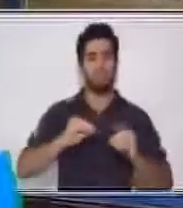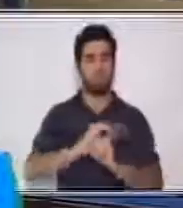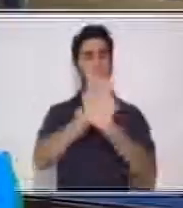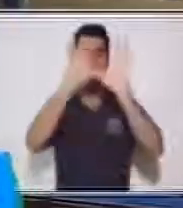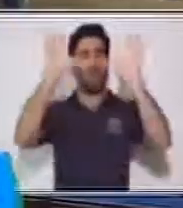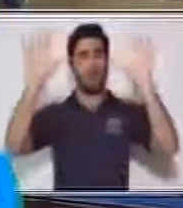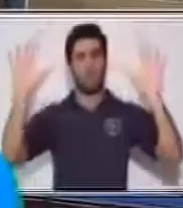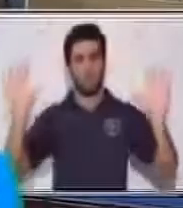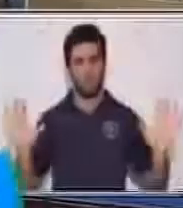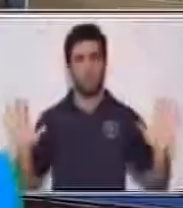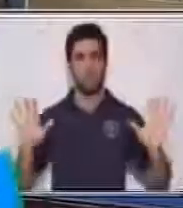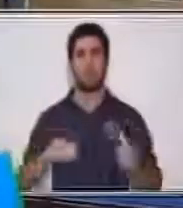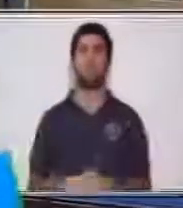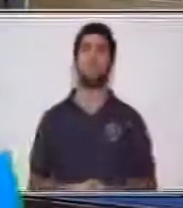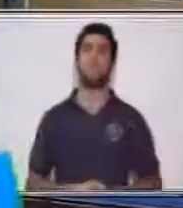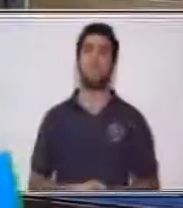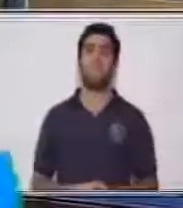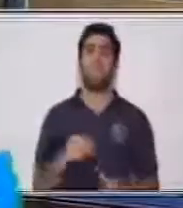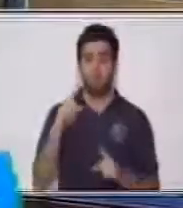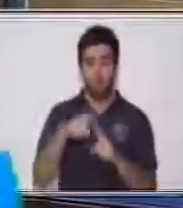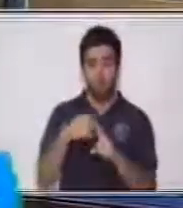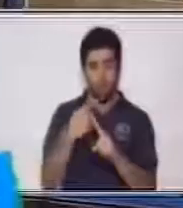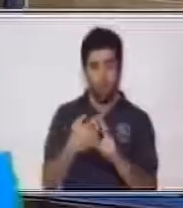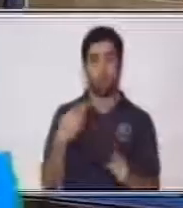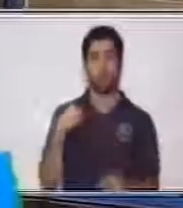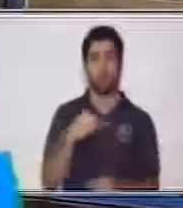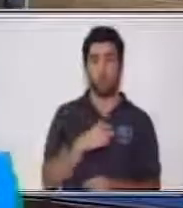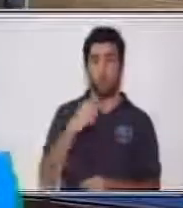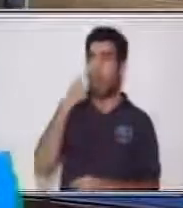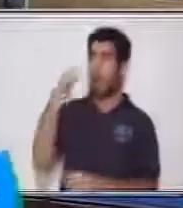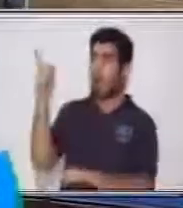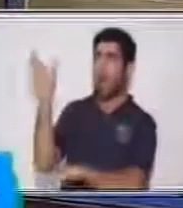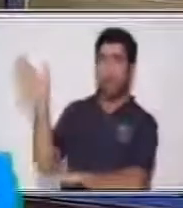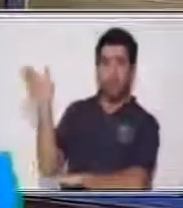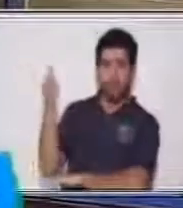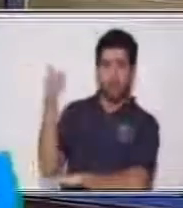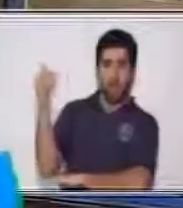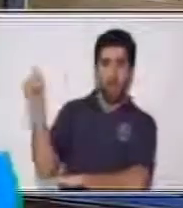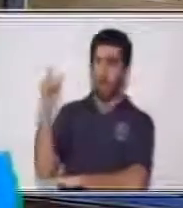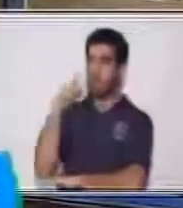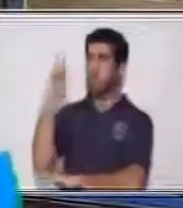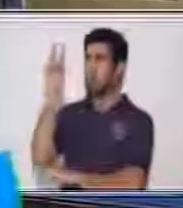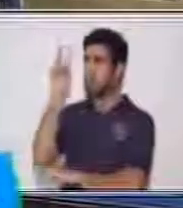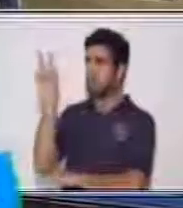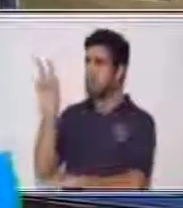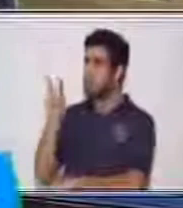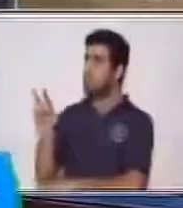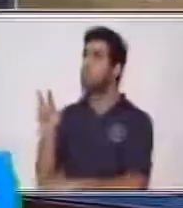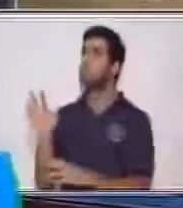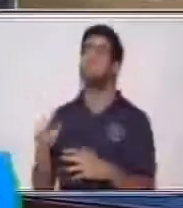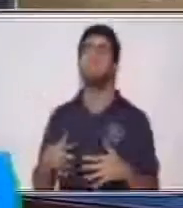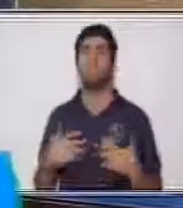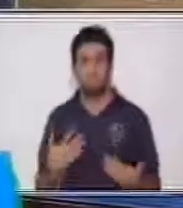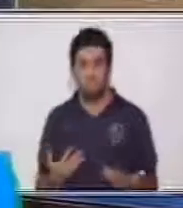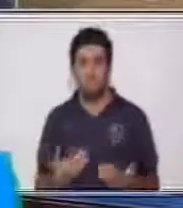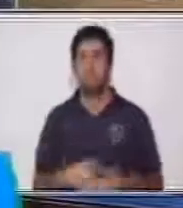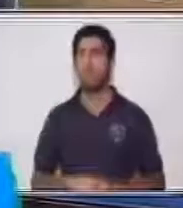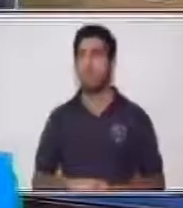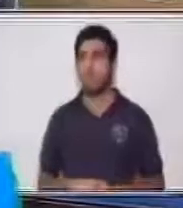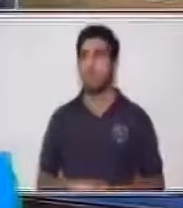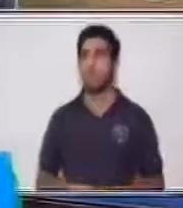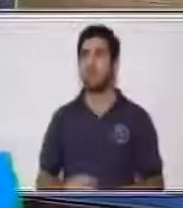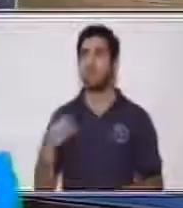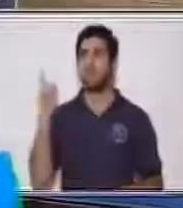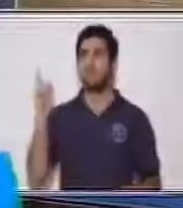Entonces, cuando nosotros leímos este poema, hay algo muy peculiar, que todo el tiempo se